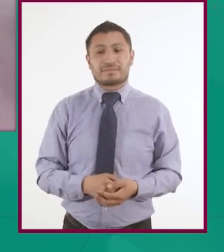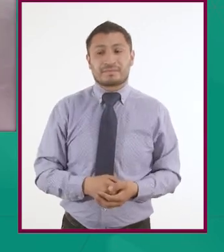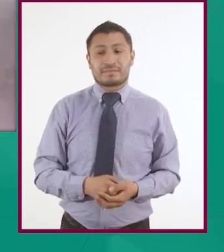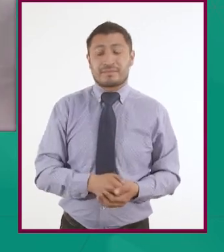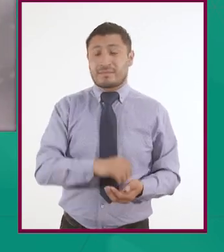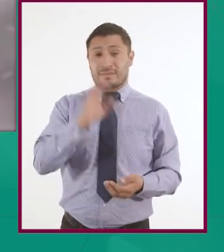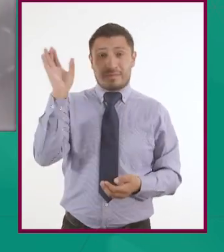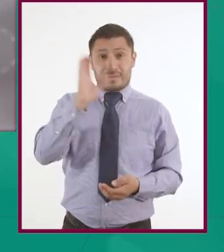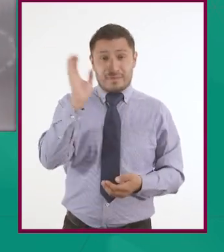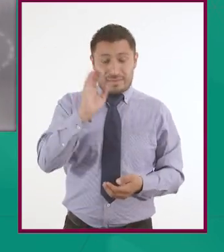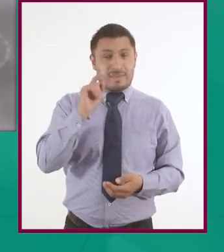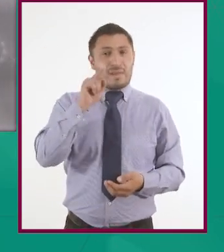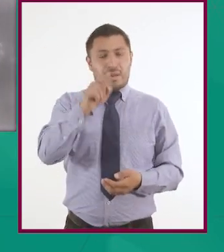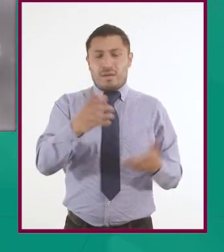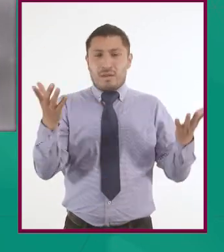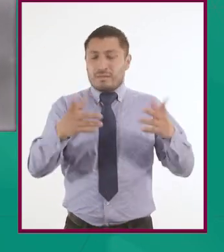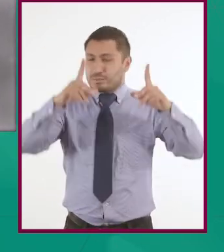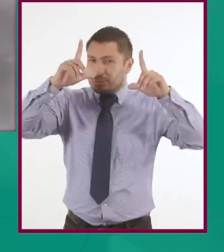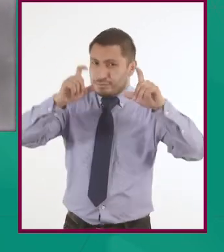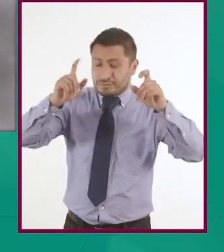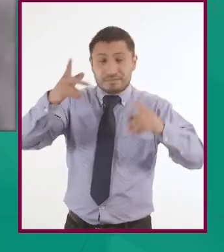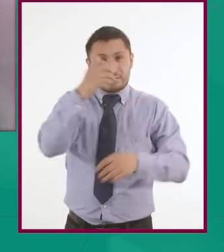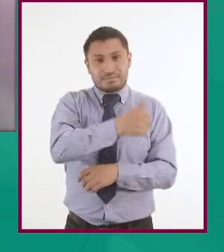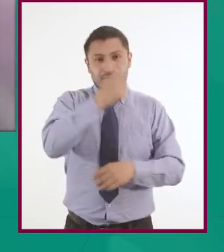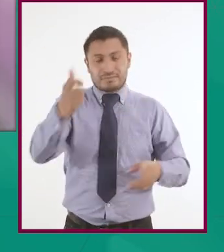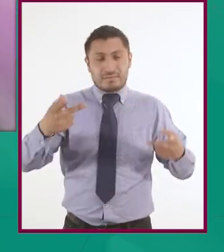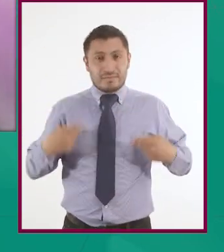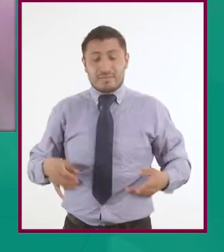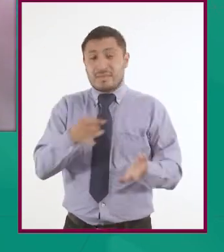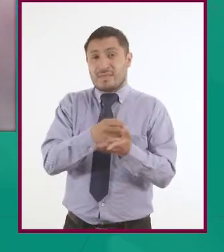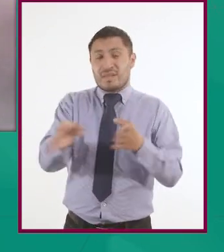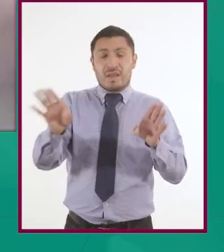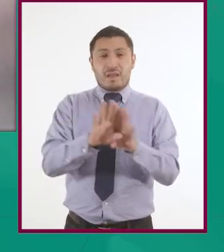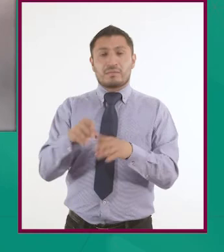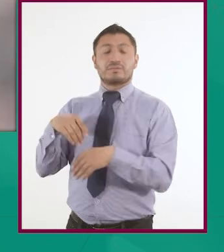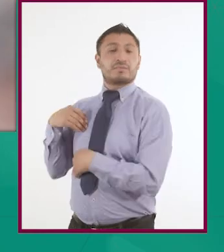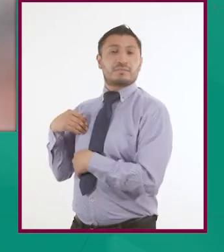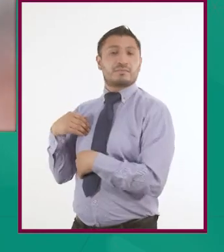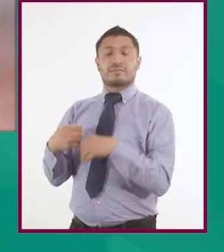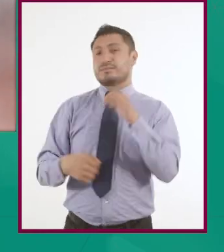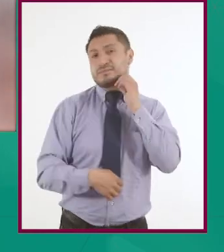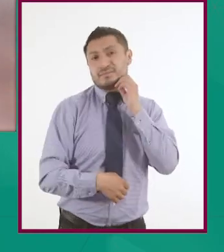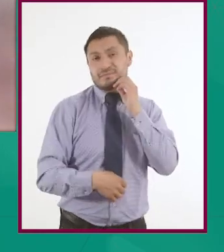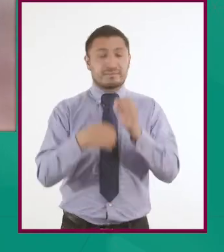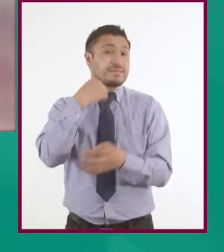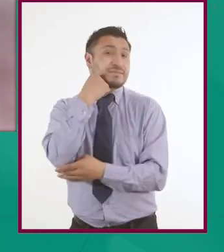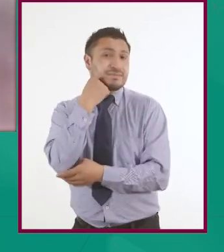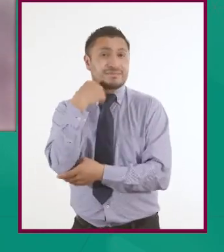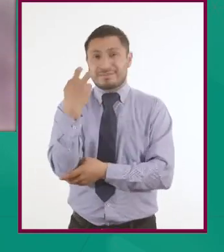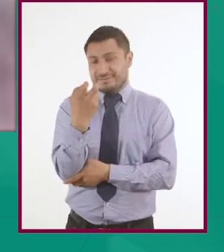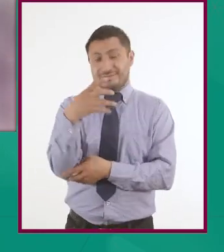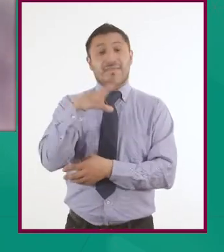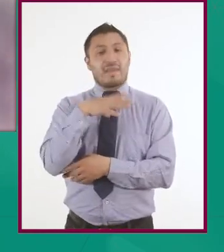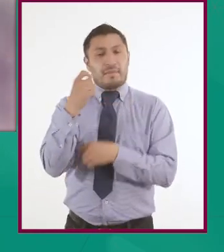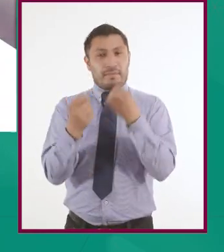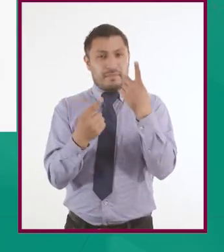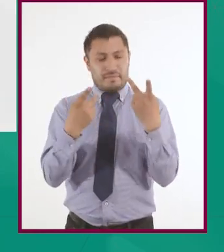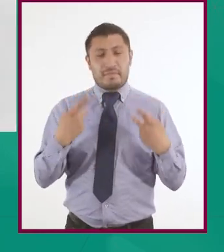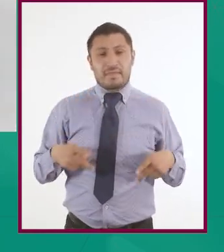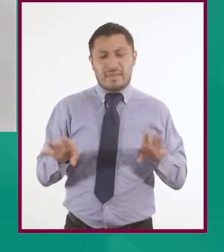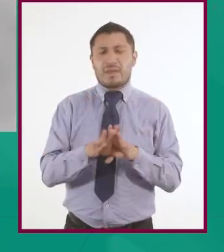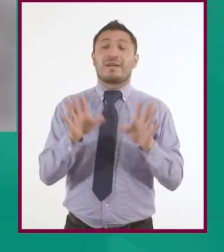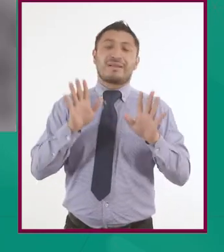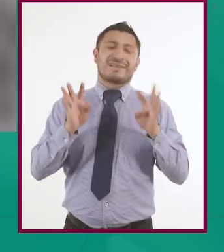Cuando se realizan retratos, cada persona decide cómo posar y manejar su presencia. Hay quienes se muestran